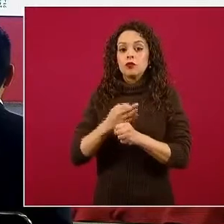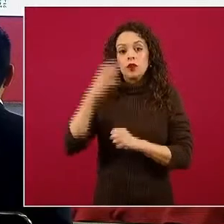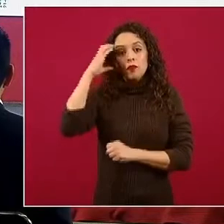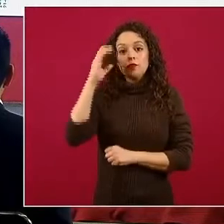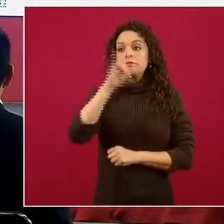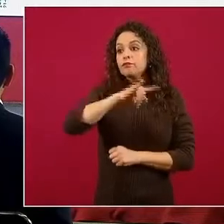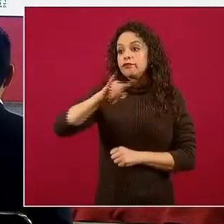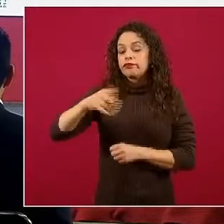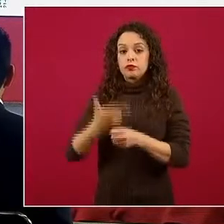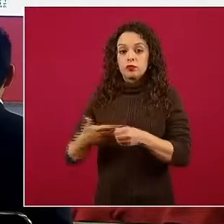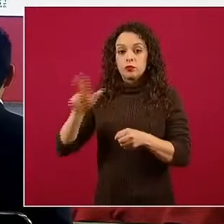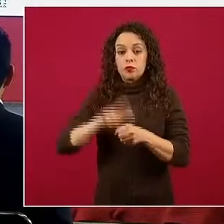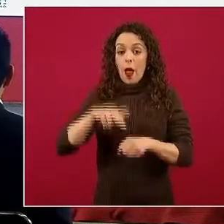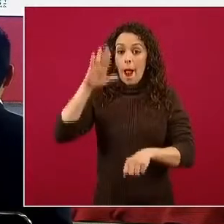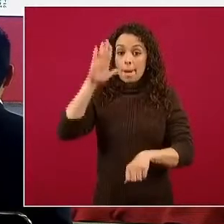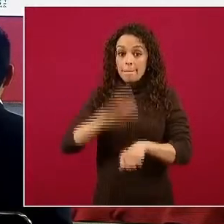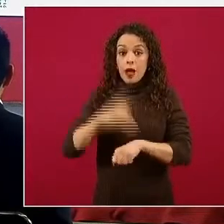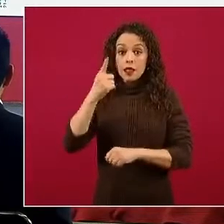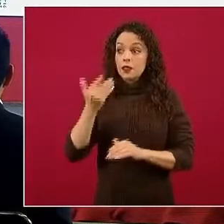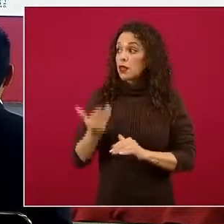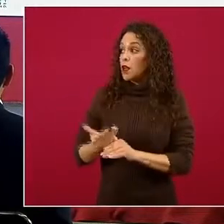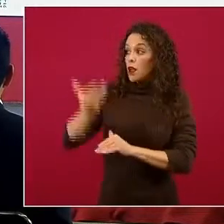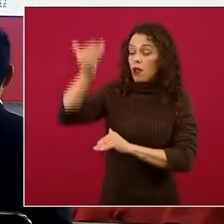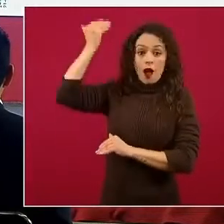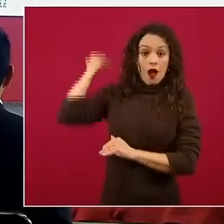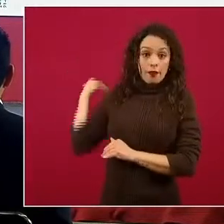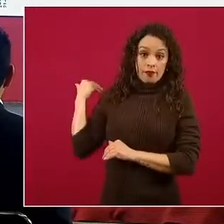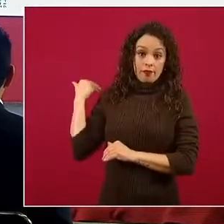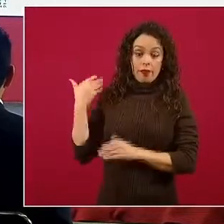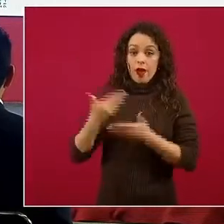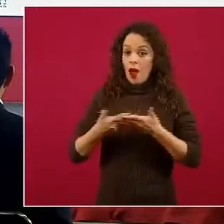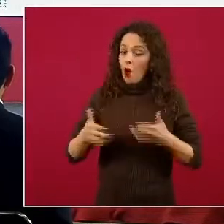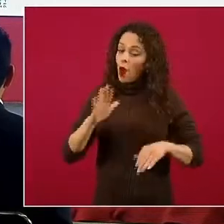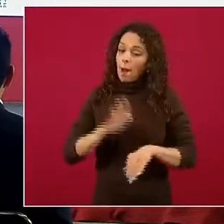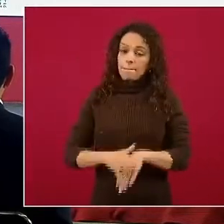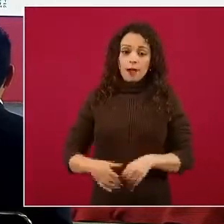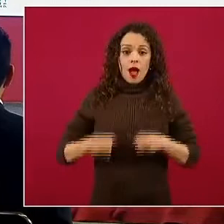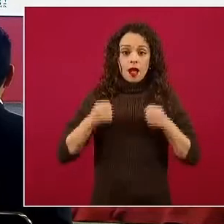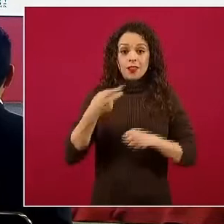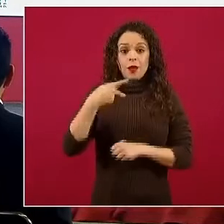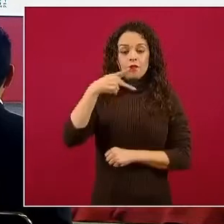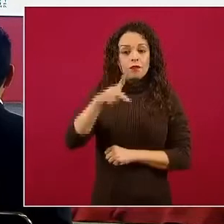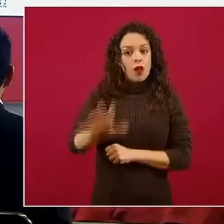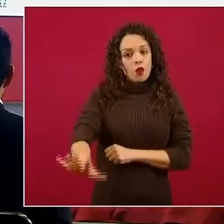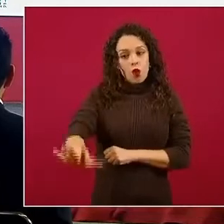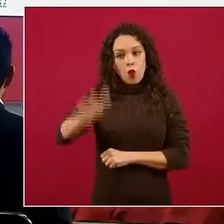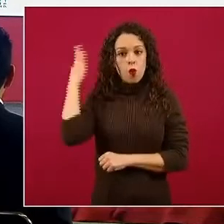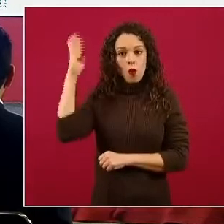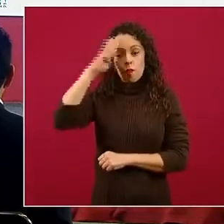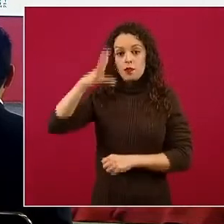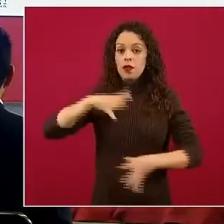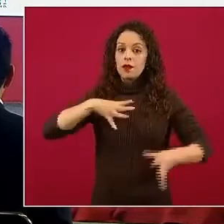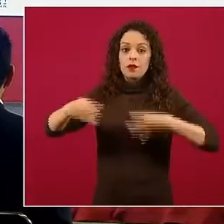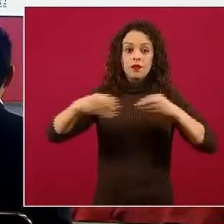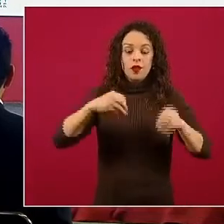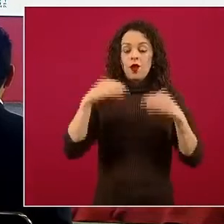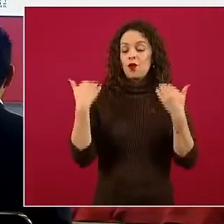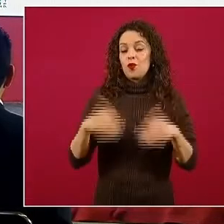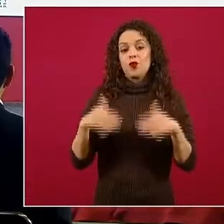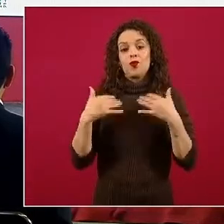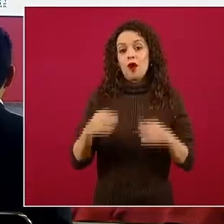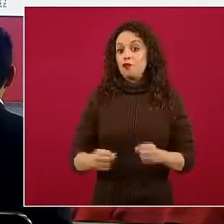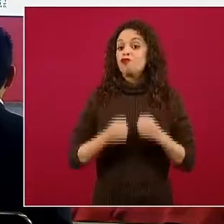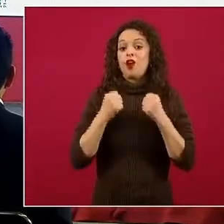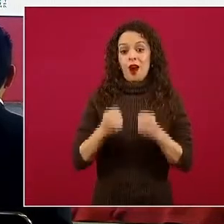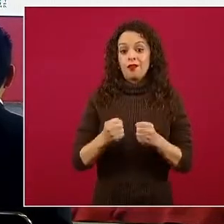lo que lo hicimos en el verano. Pero la velocidad de crecimiento de la epidemia es sumamente acelerada.